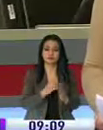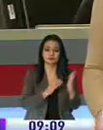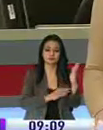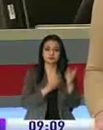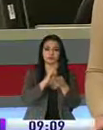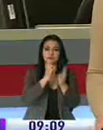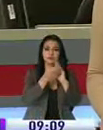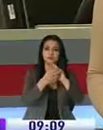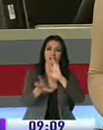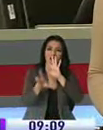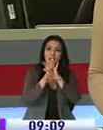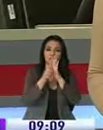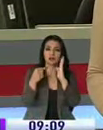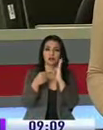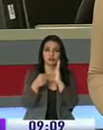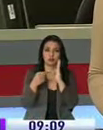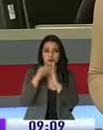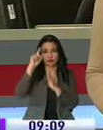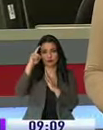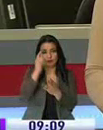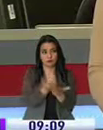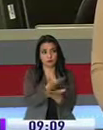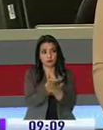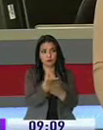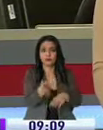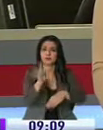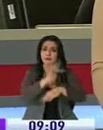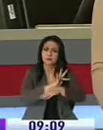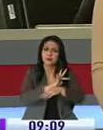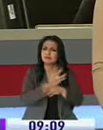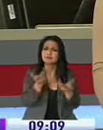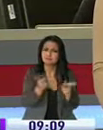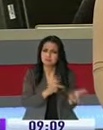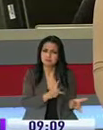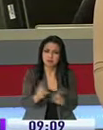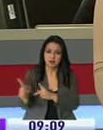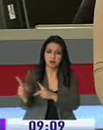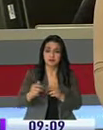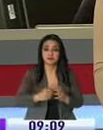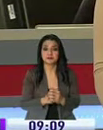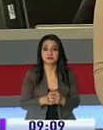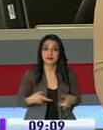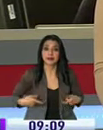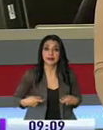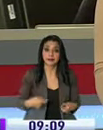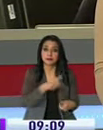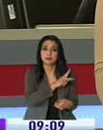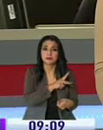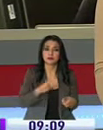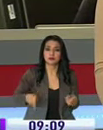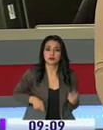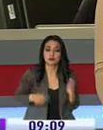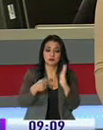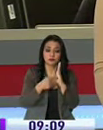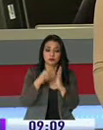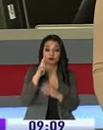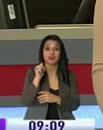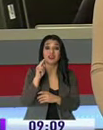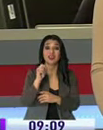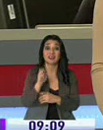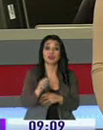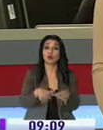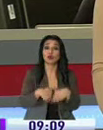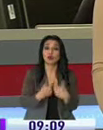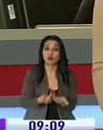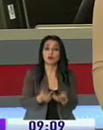reforma tributaria enviado por el Ejecutivo a la Asamblea plantea, entre otras cosas, que la deducción de los gastos personales en el impuesto a la renta se